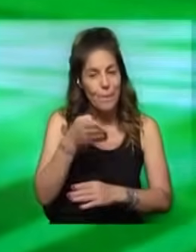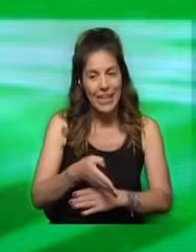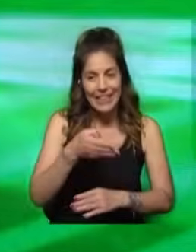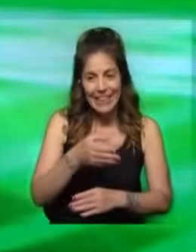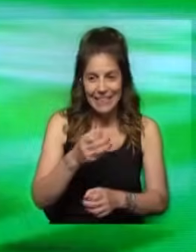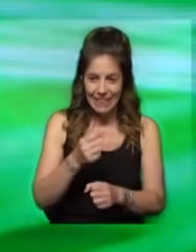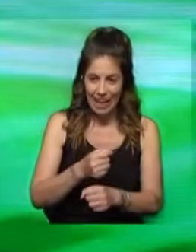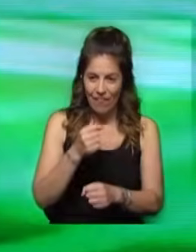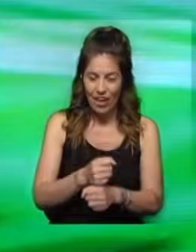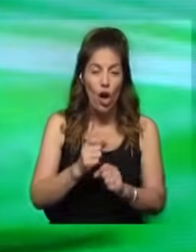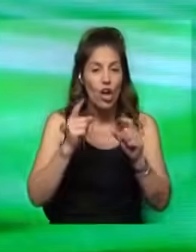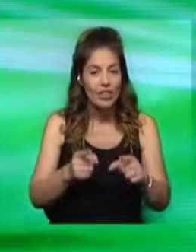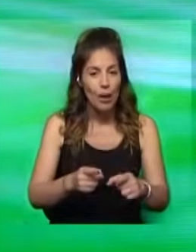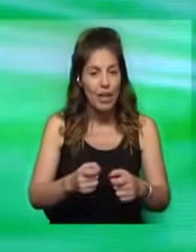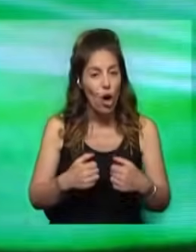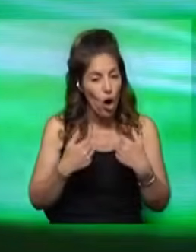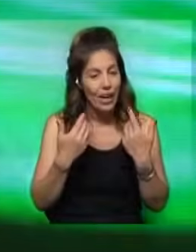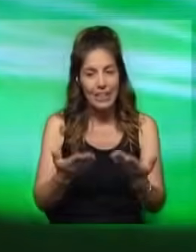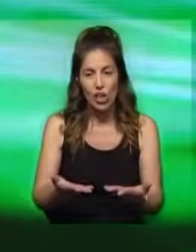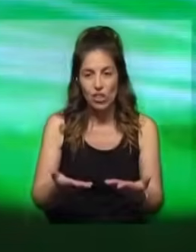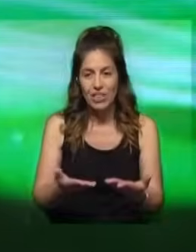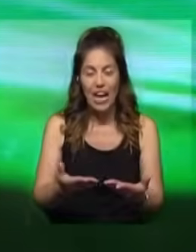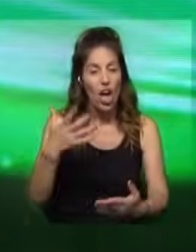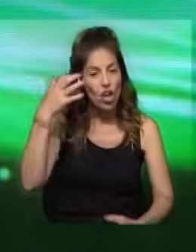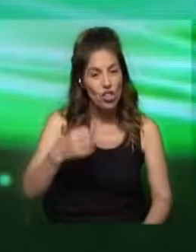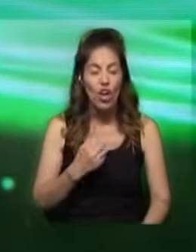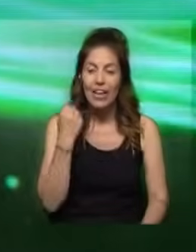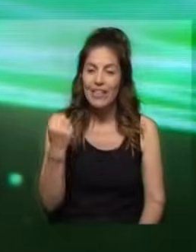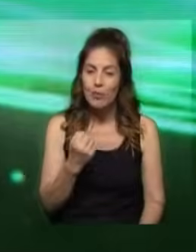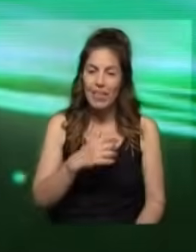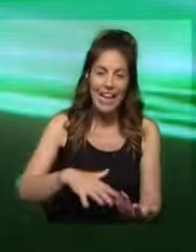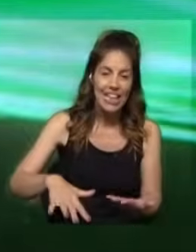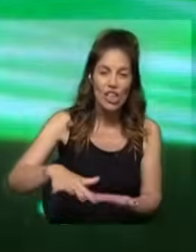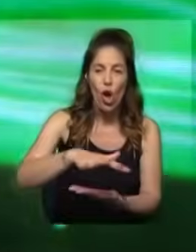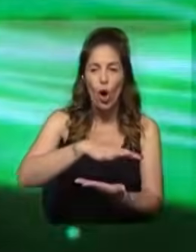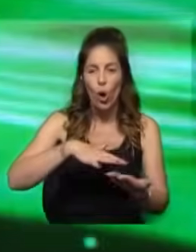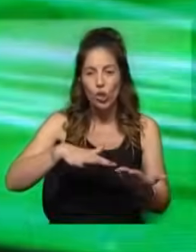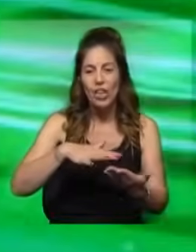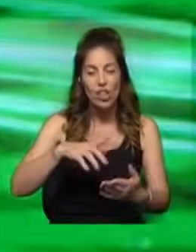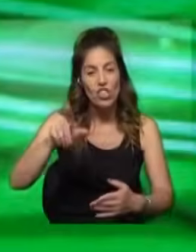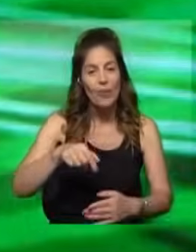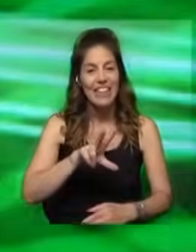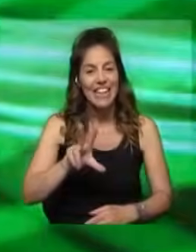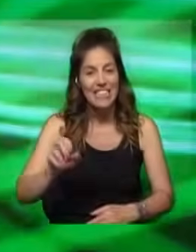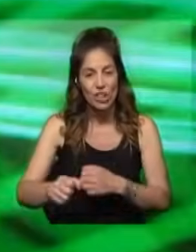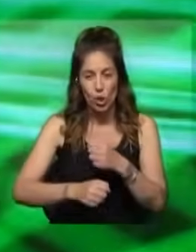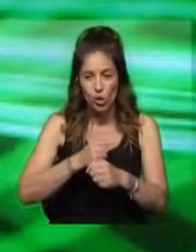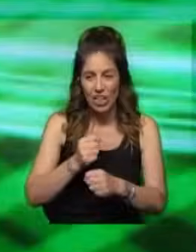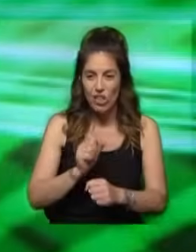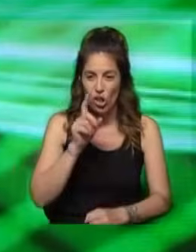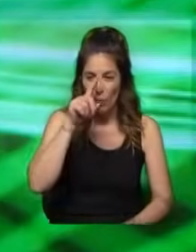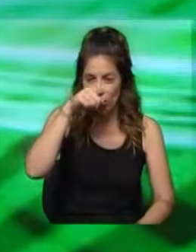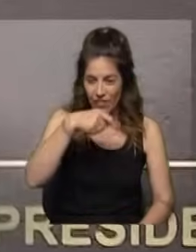trabajo y también con generosidad yo creo que que es importante en este contexto en el que se vienen los 300 años de